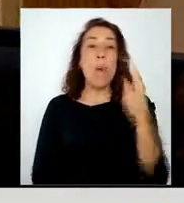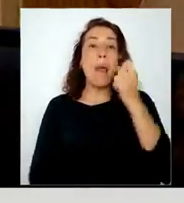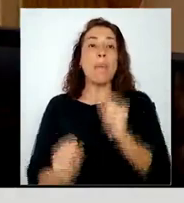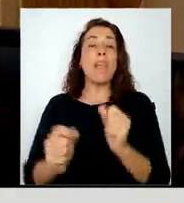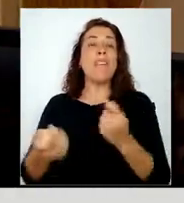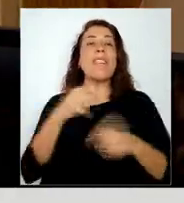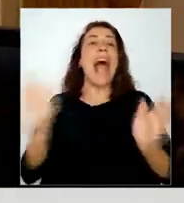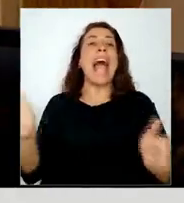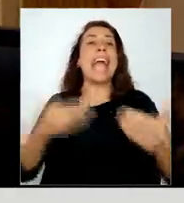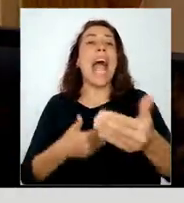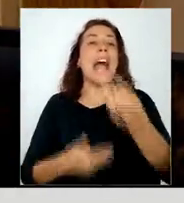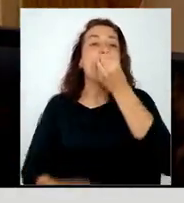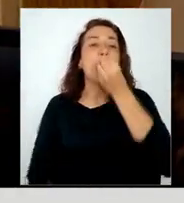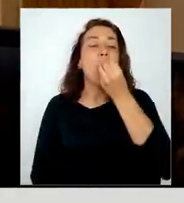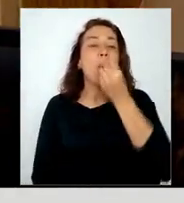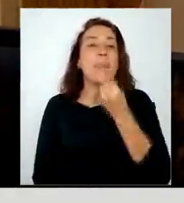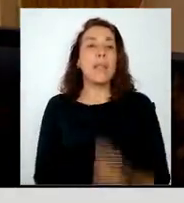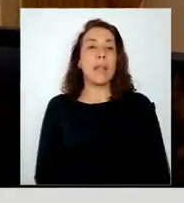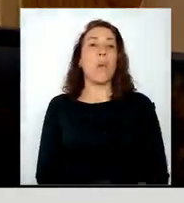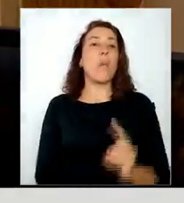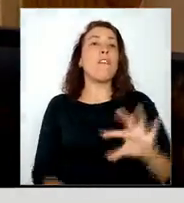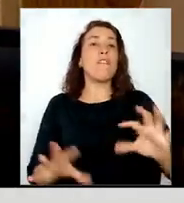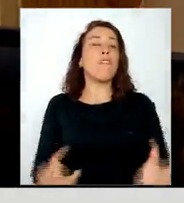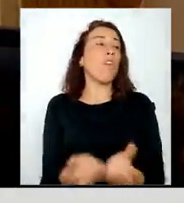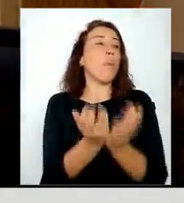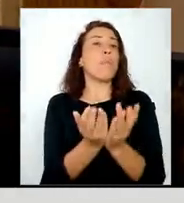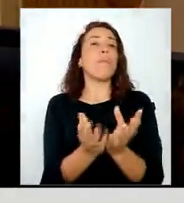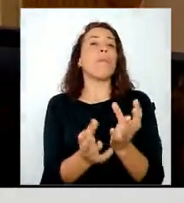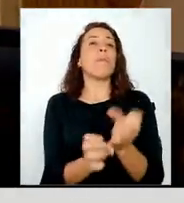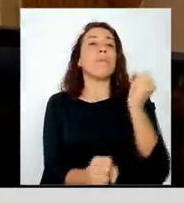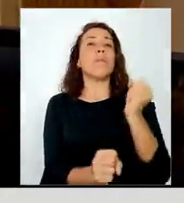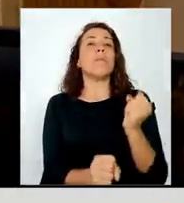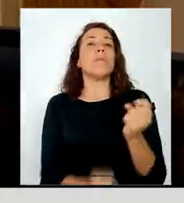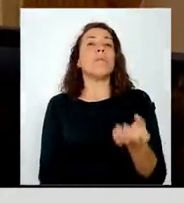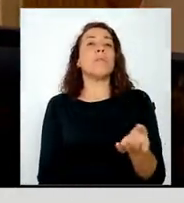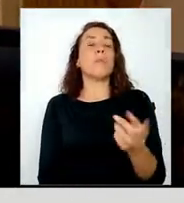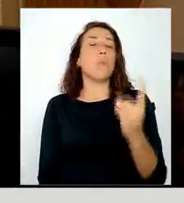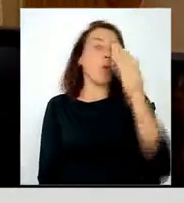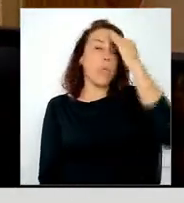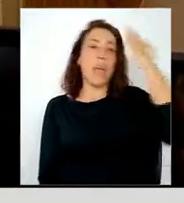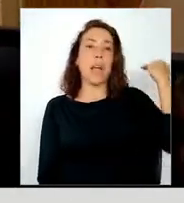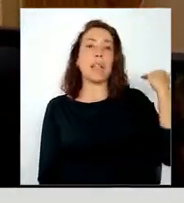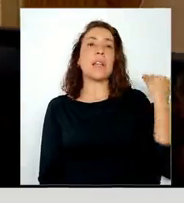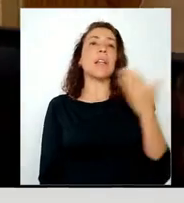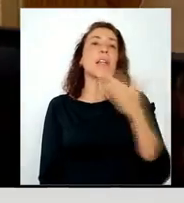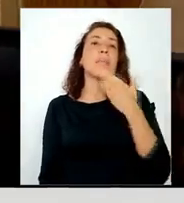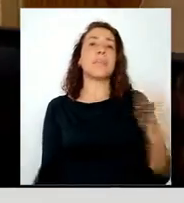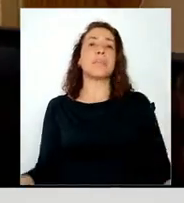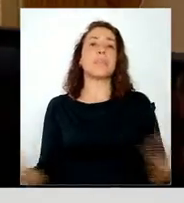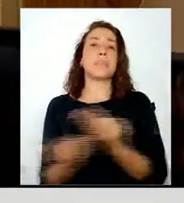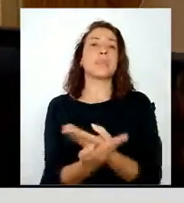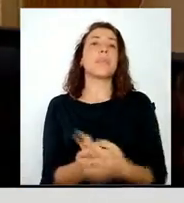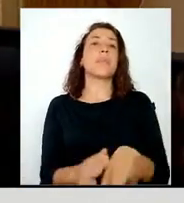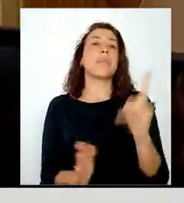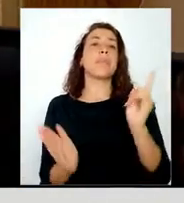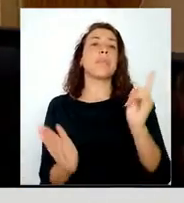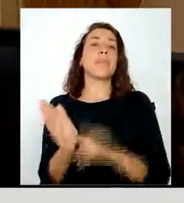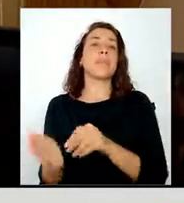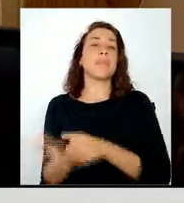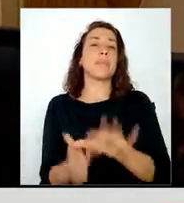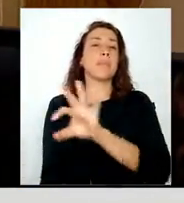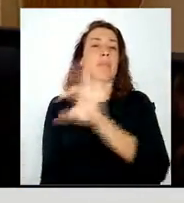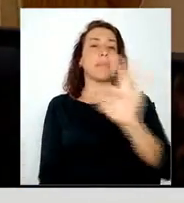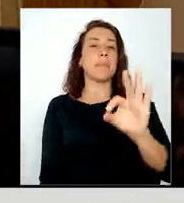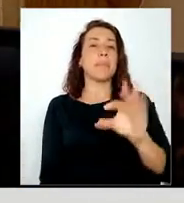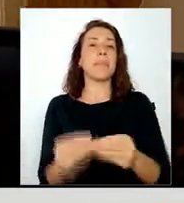habían conformado hace un par de días atrás y además también traspasó más de 1500 millones de pesos a una fundación para